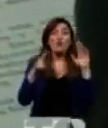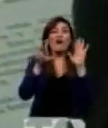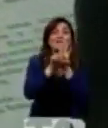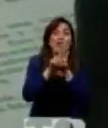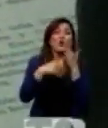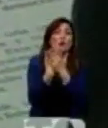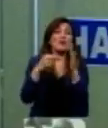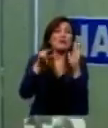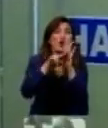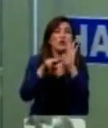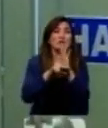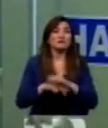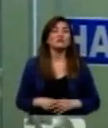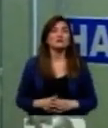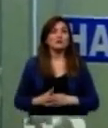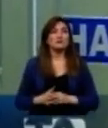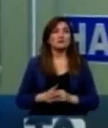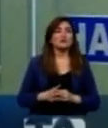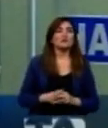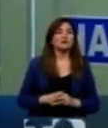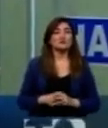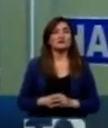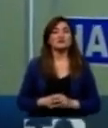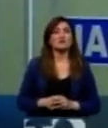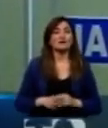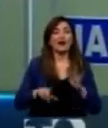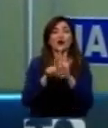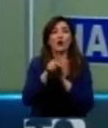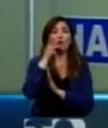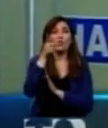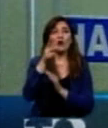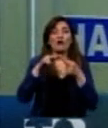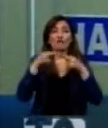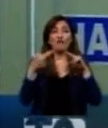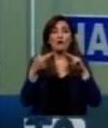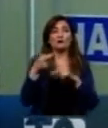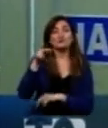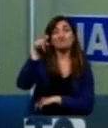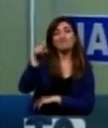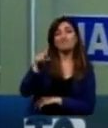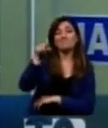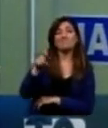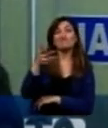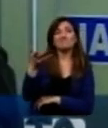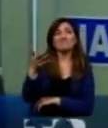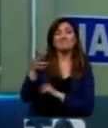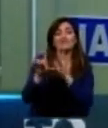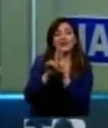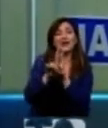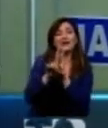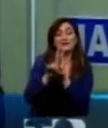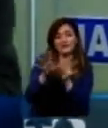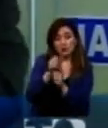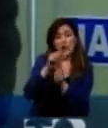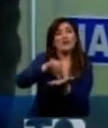creación de normativas. Debería reformarse la Ley de Seguridad Pública del Estado, que se necesita expedir la Ley de Seguridad